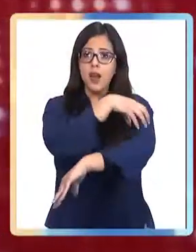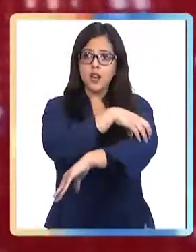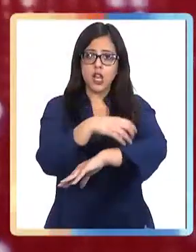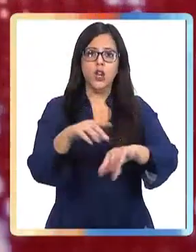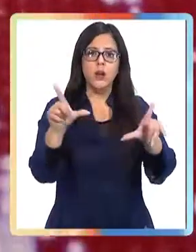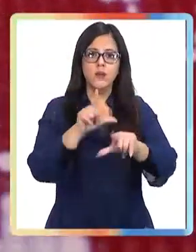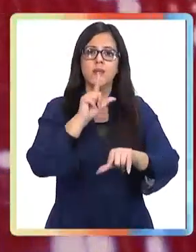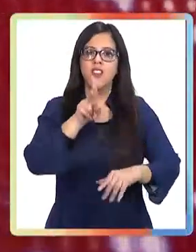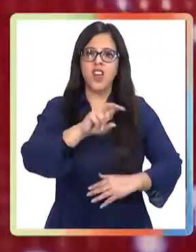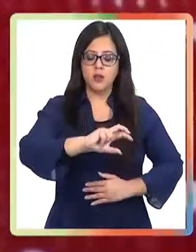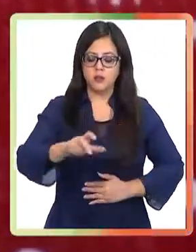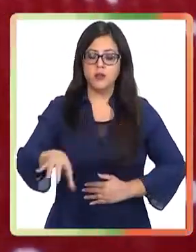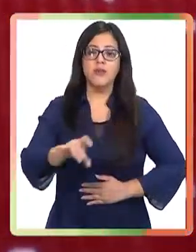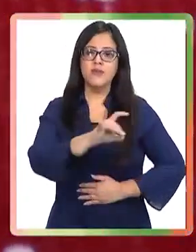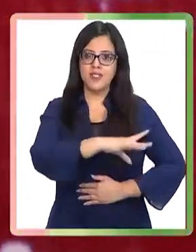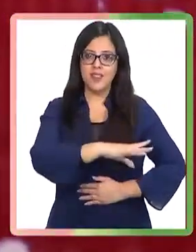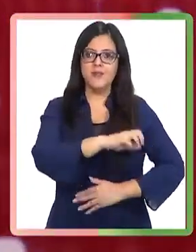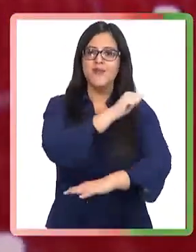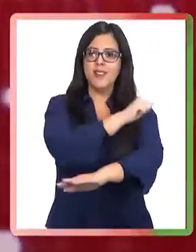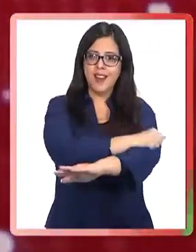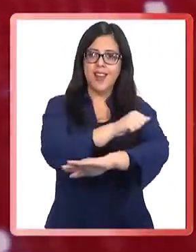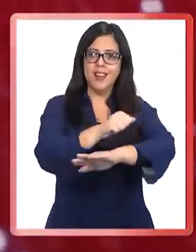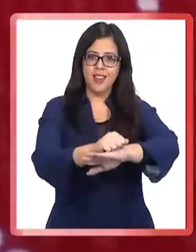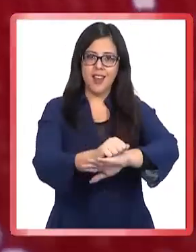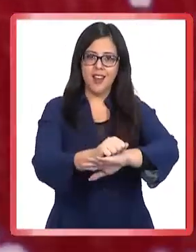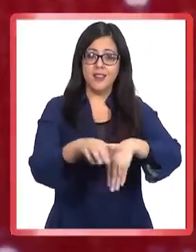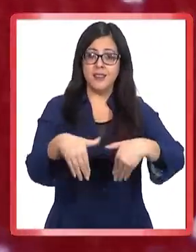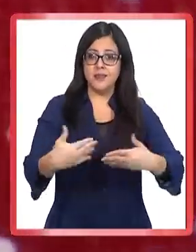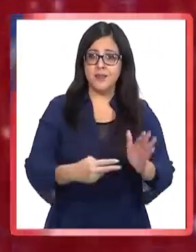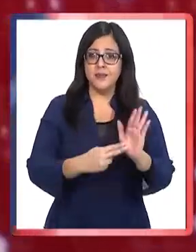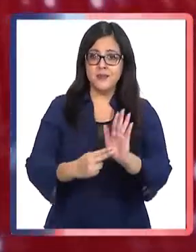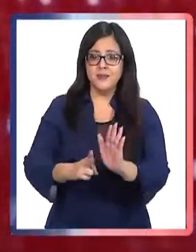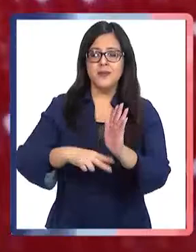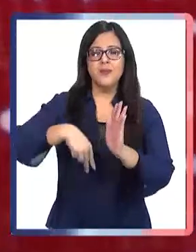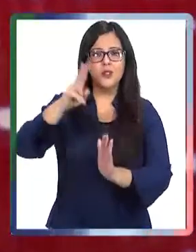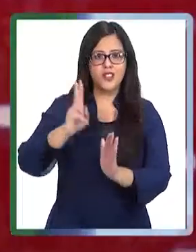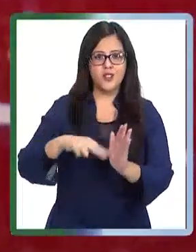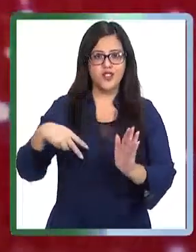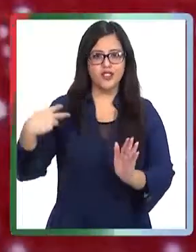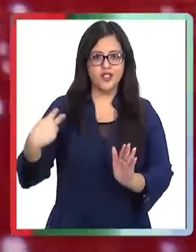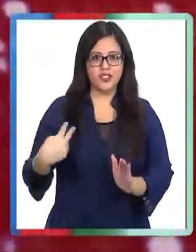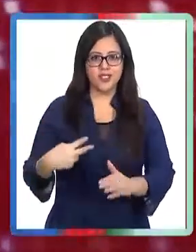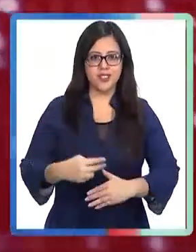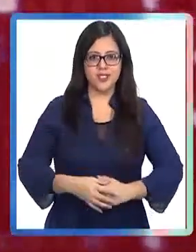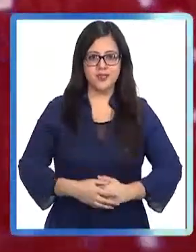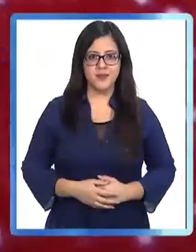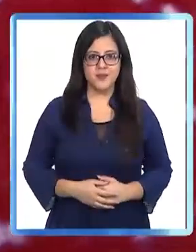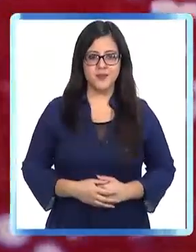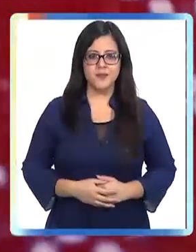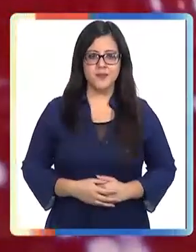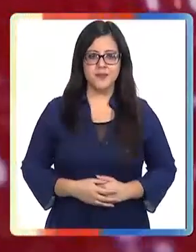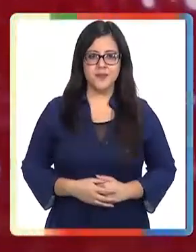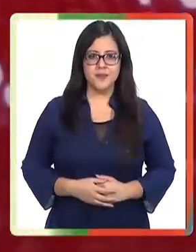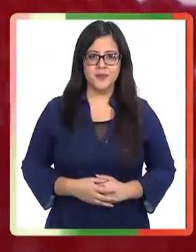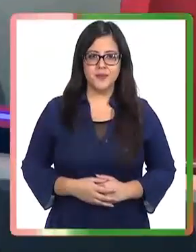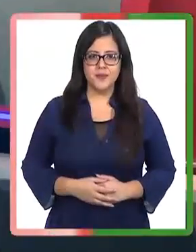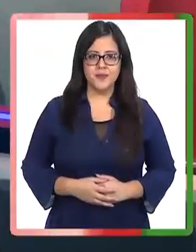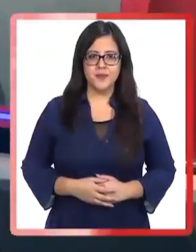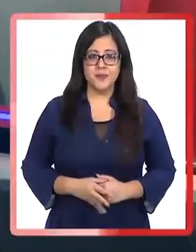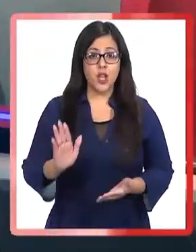Asociación Regional de Canales de Televisión de Señal Abierta de Chile, Arcatel, presenta Portavoz